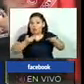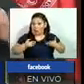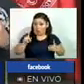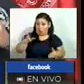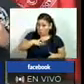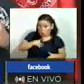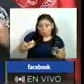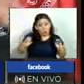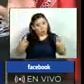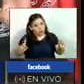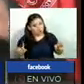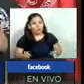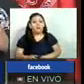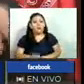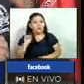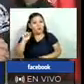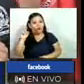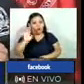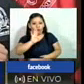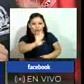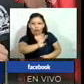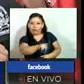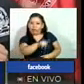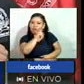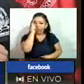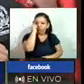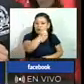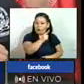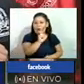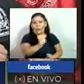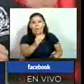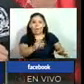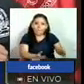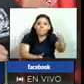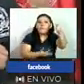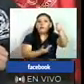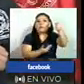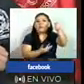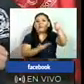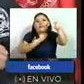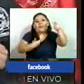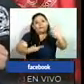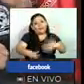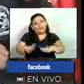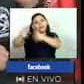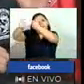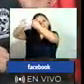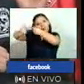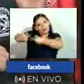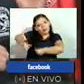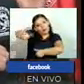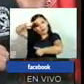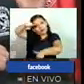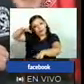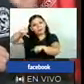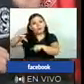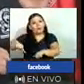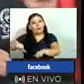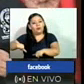guste o no le guste es una obligación no pueden retenerle presupuesto que ha sido aprobado y mucho menos